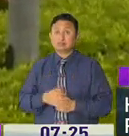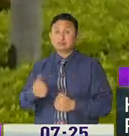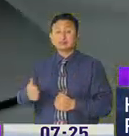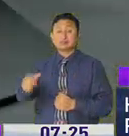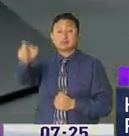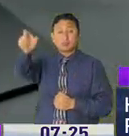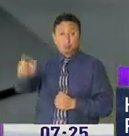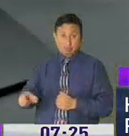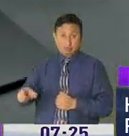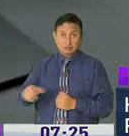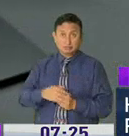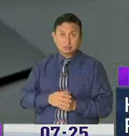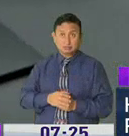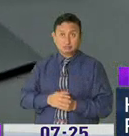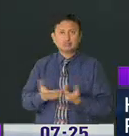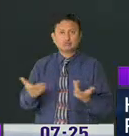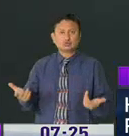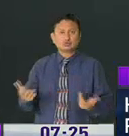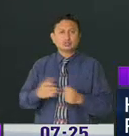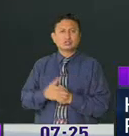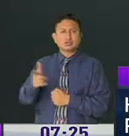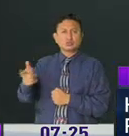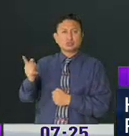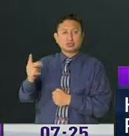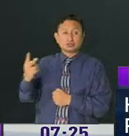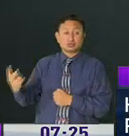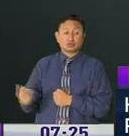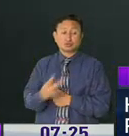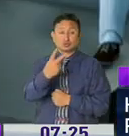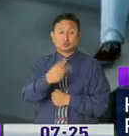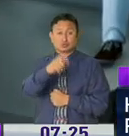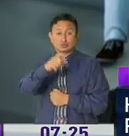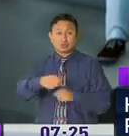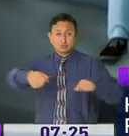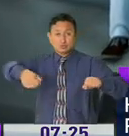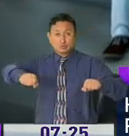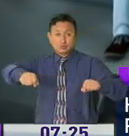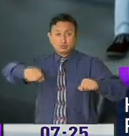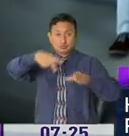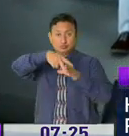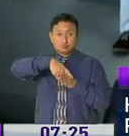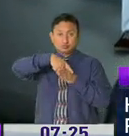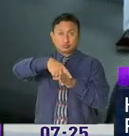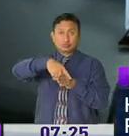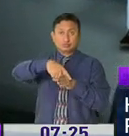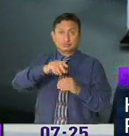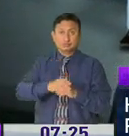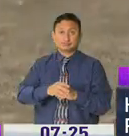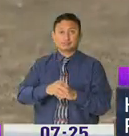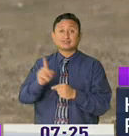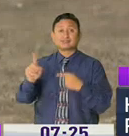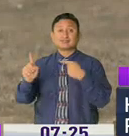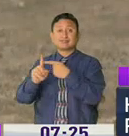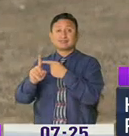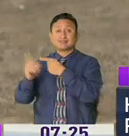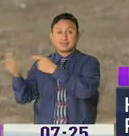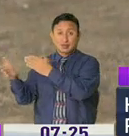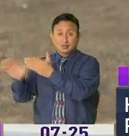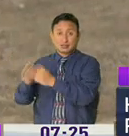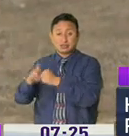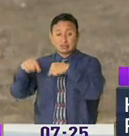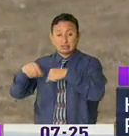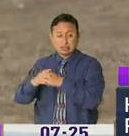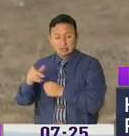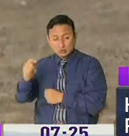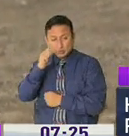crimen fue cometido por 12 sicarios en moto, en tanto que el fallecido era consumidor de drogas y